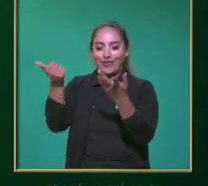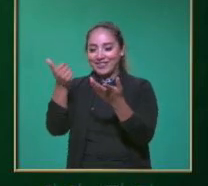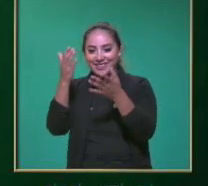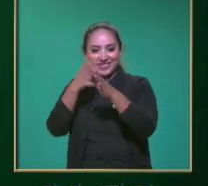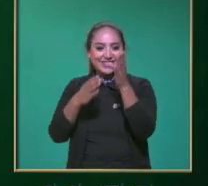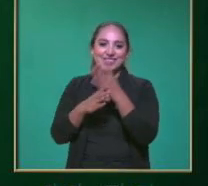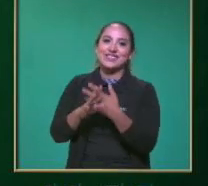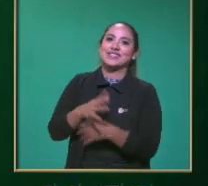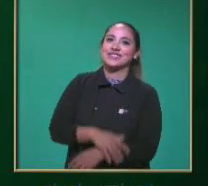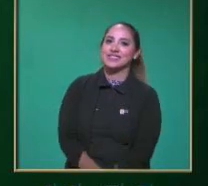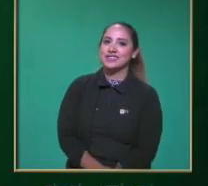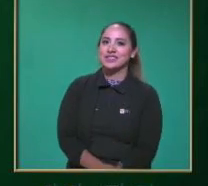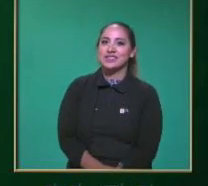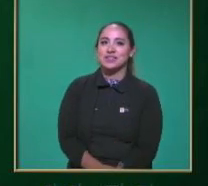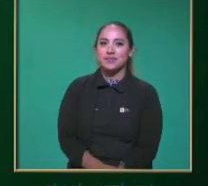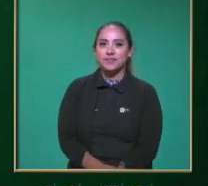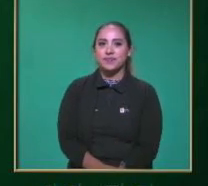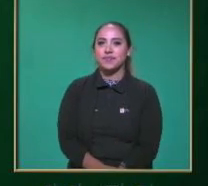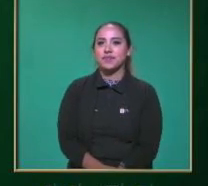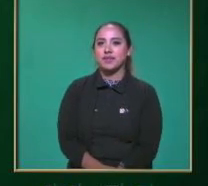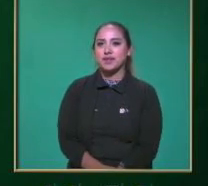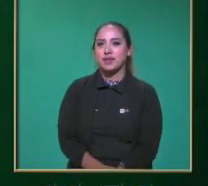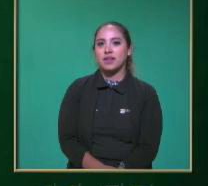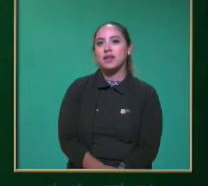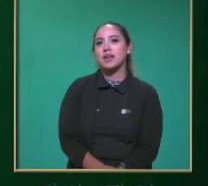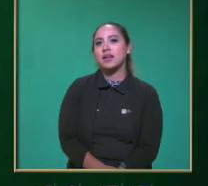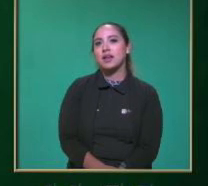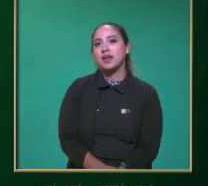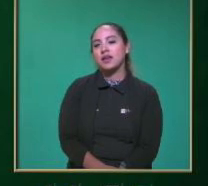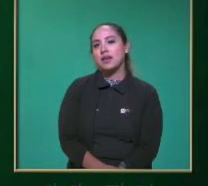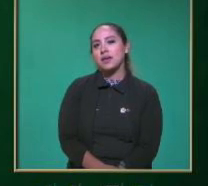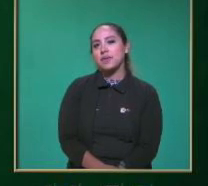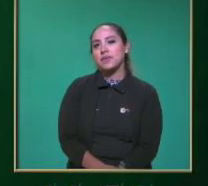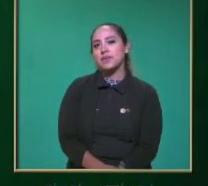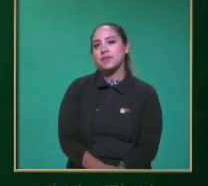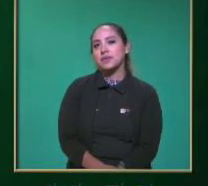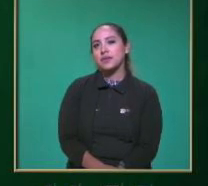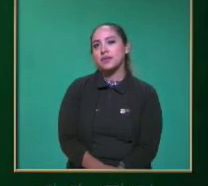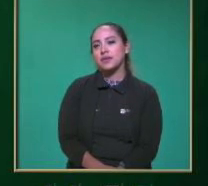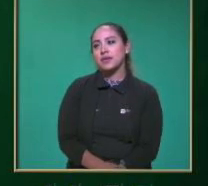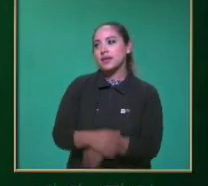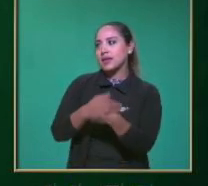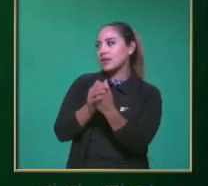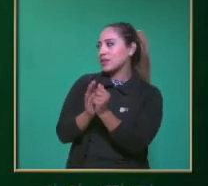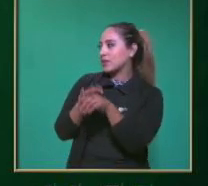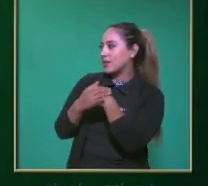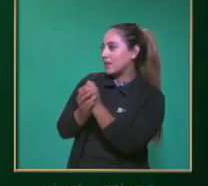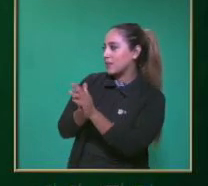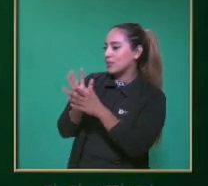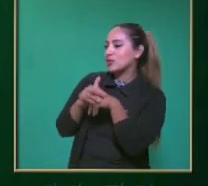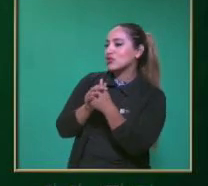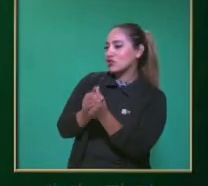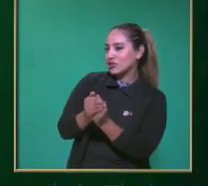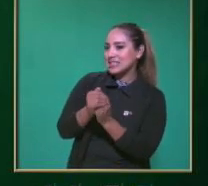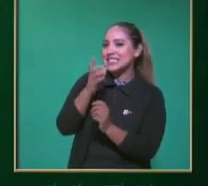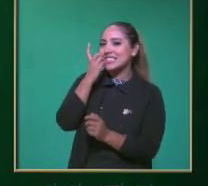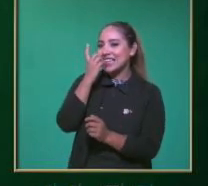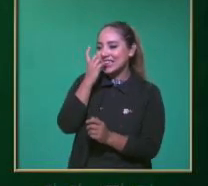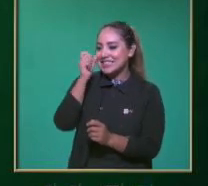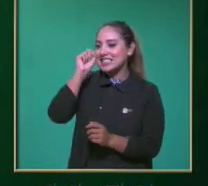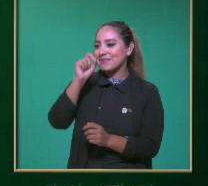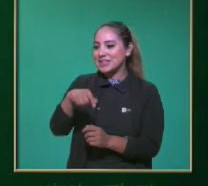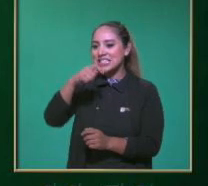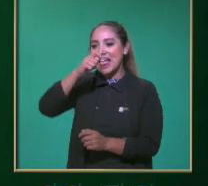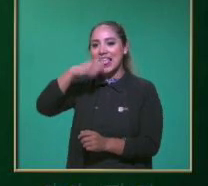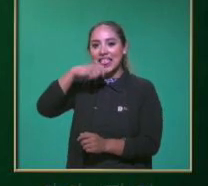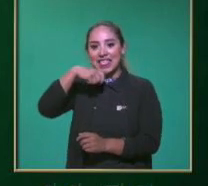las instrucciones. Muy bien. Luego dice, cuando nos levantamos, nos lavamos los dientes, también cepillamos la lengua. ¿Esa es